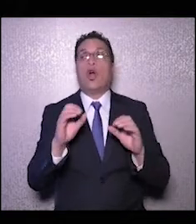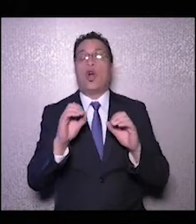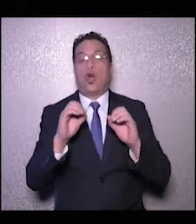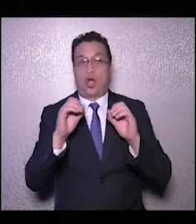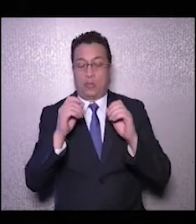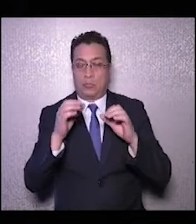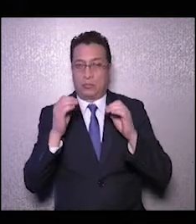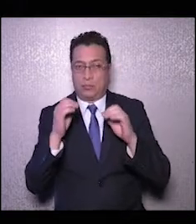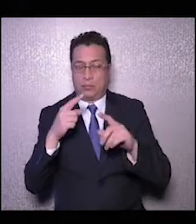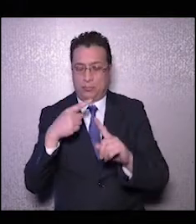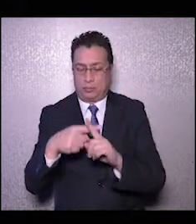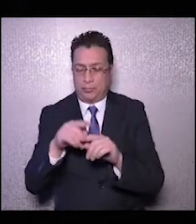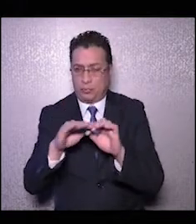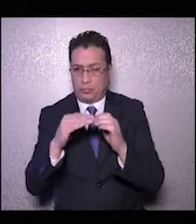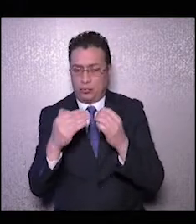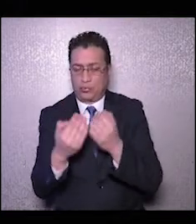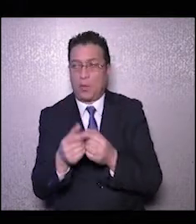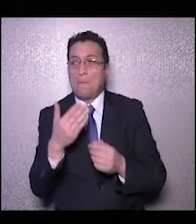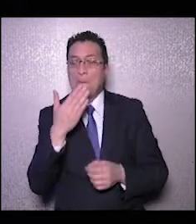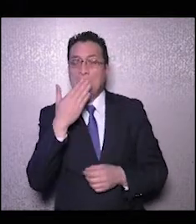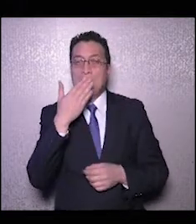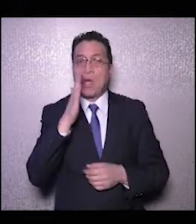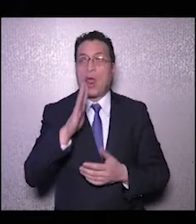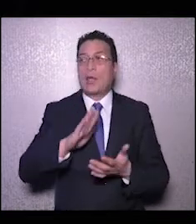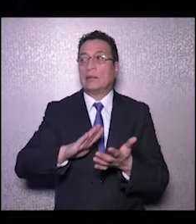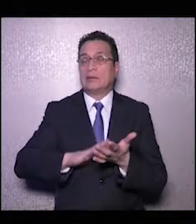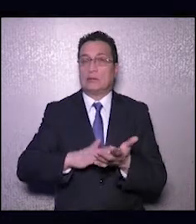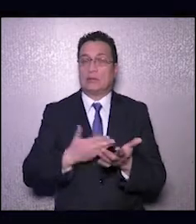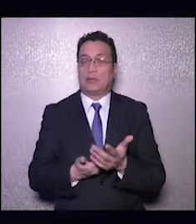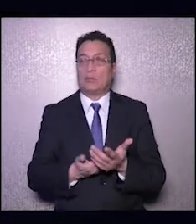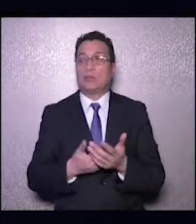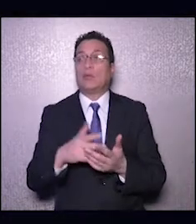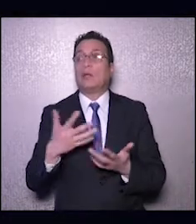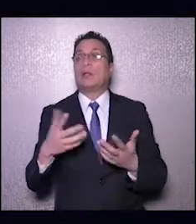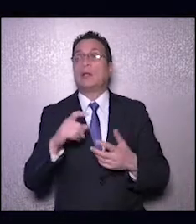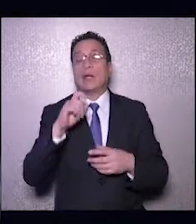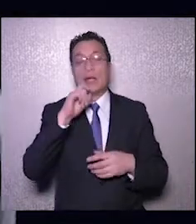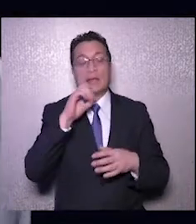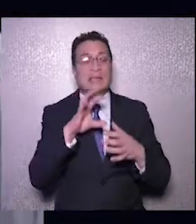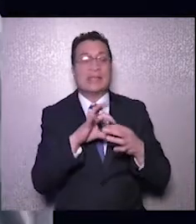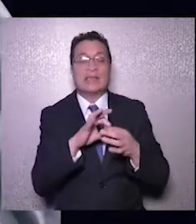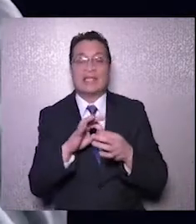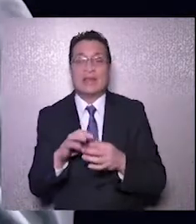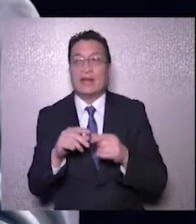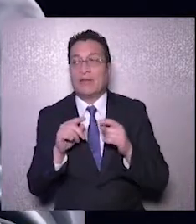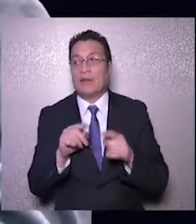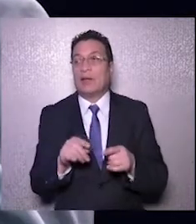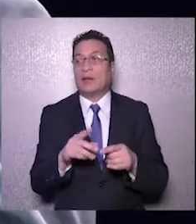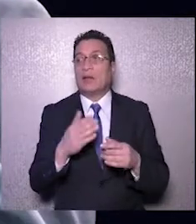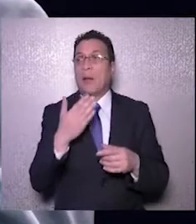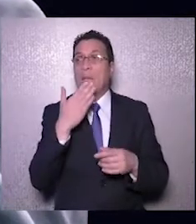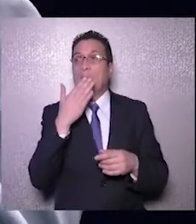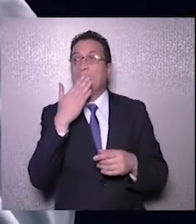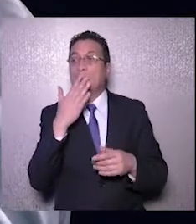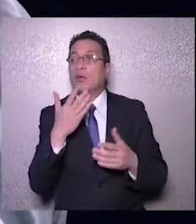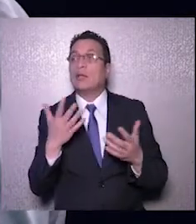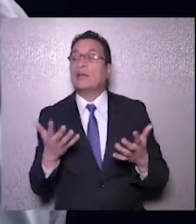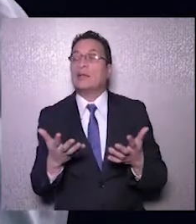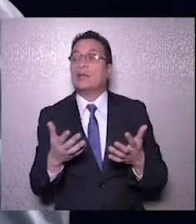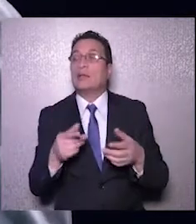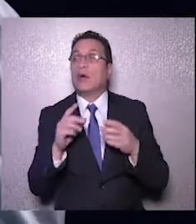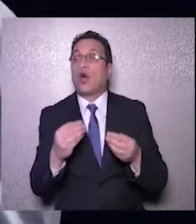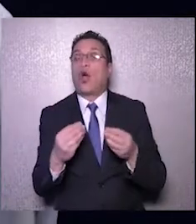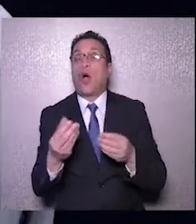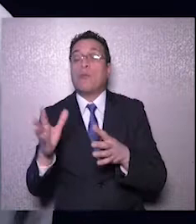información para mejorar la salud. ¿Y qué significa optimizar el uso de la información? Significa mejorar la captura del dato, cómo